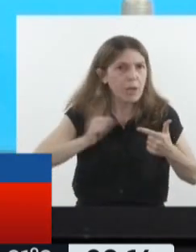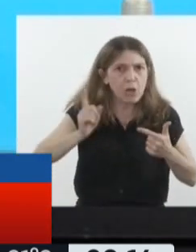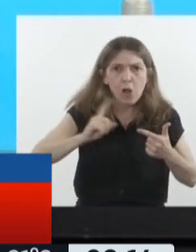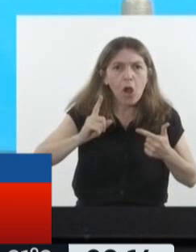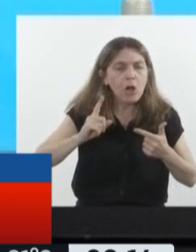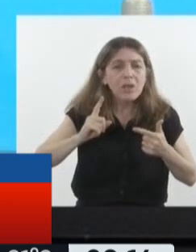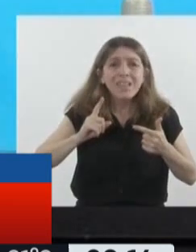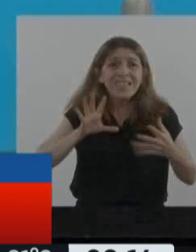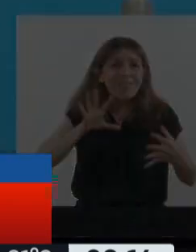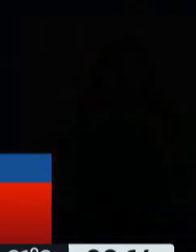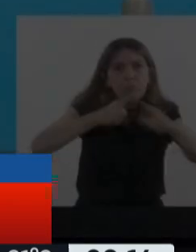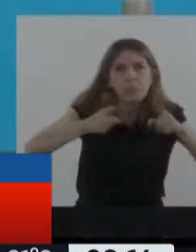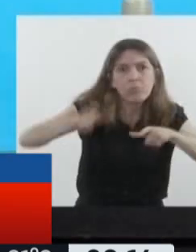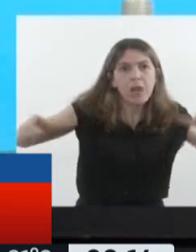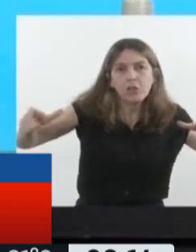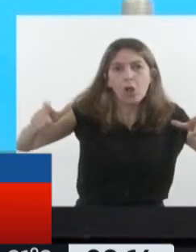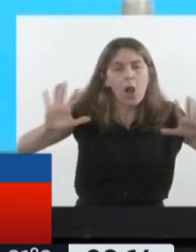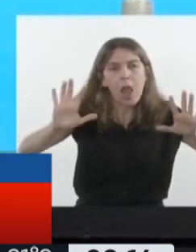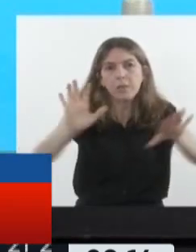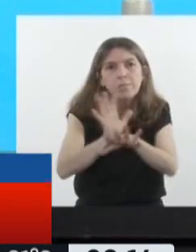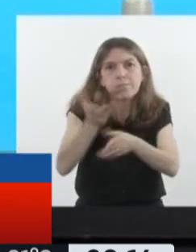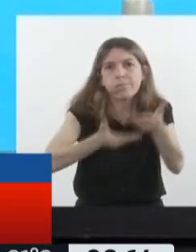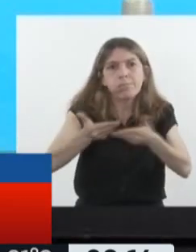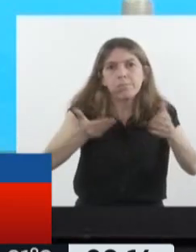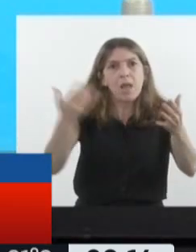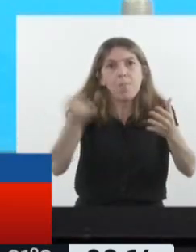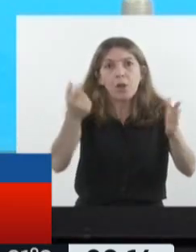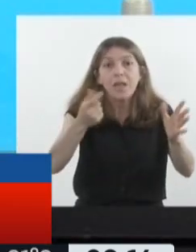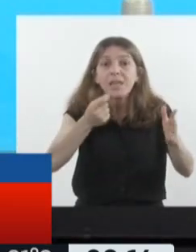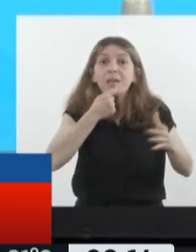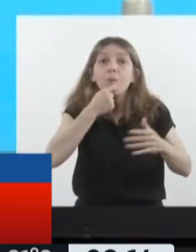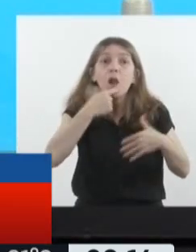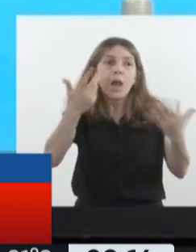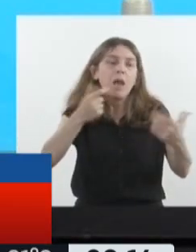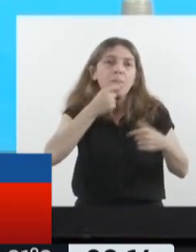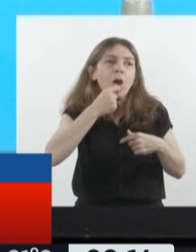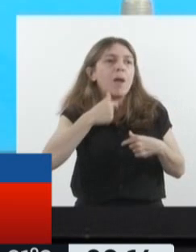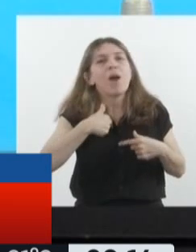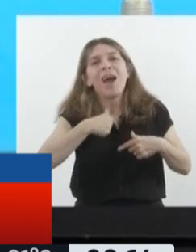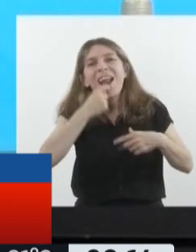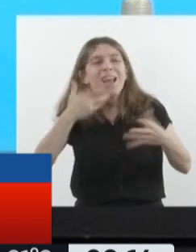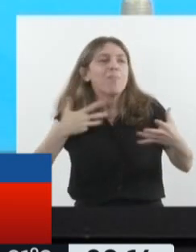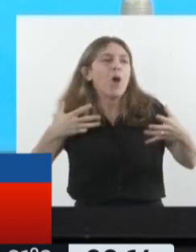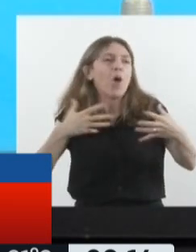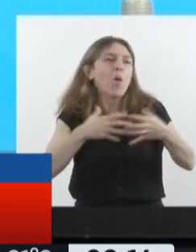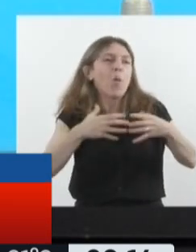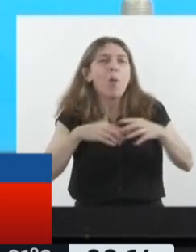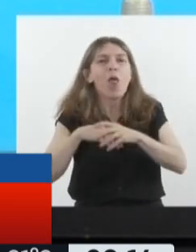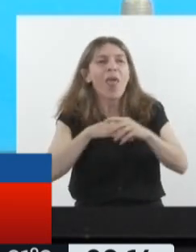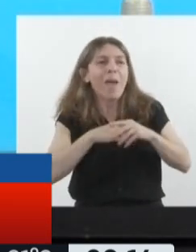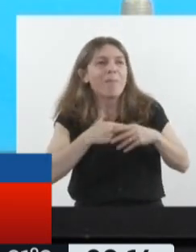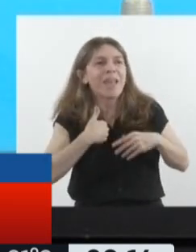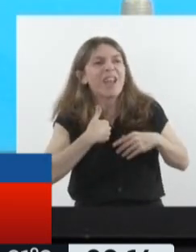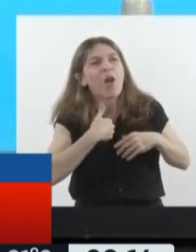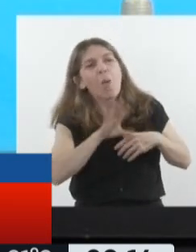rigor de las estadísticas, ¿eh? La convivencia democrática se altera mucho cuando uno va a la casa del otro con un grupo de amigos a